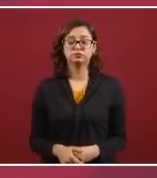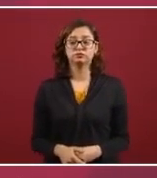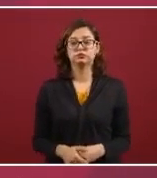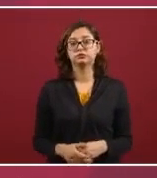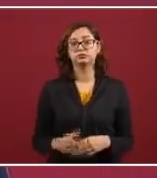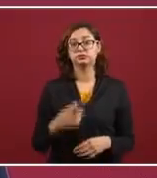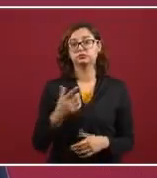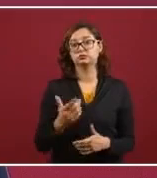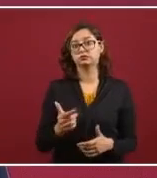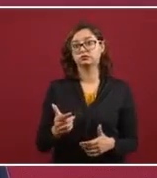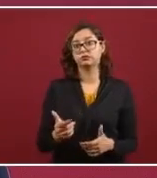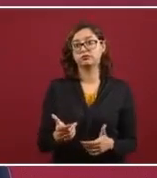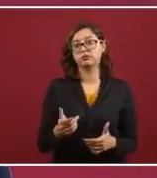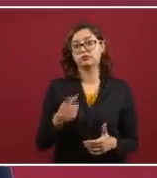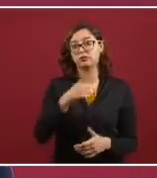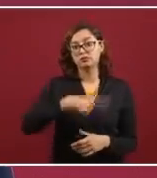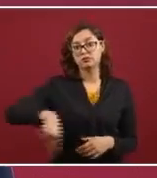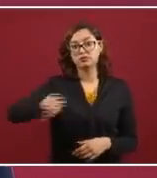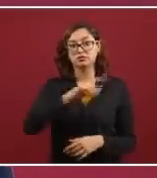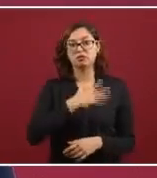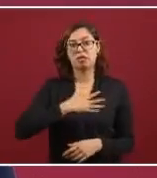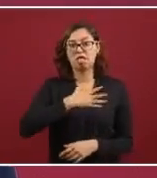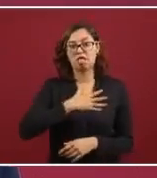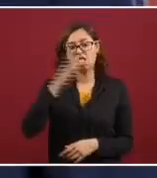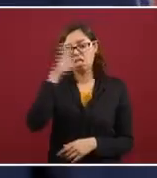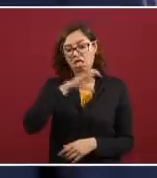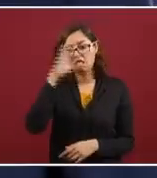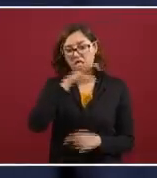roja o el amarillismo.